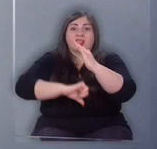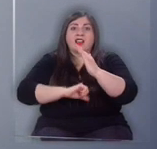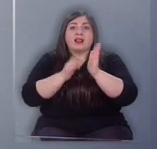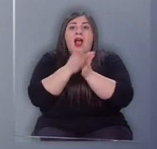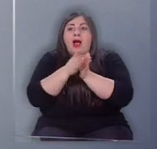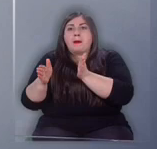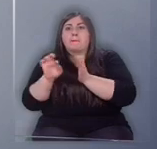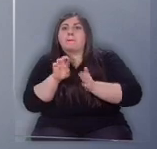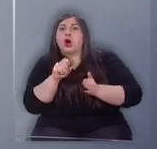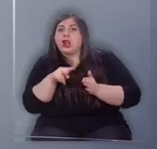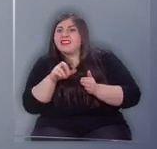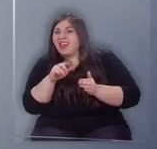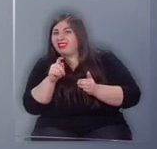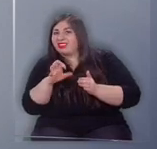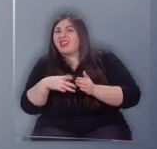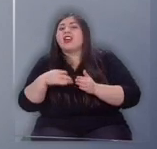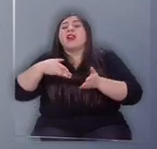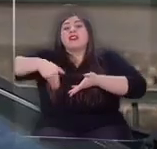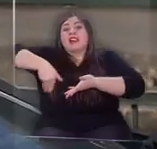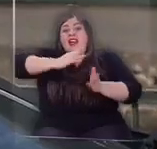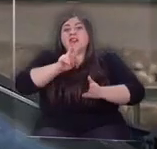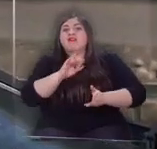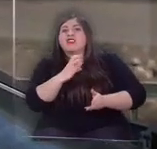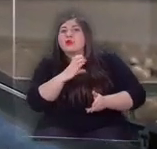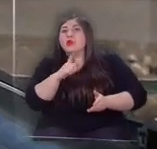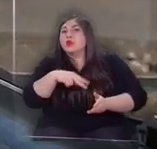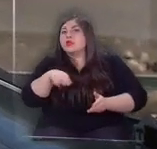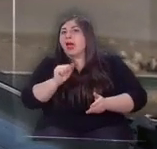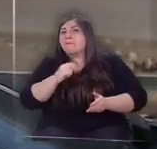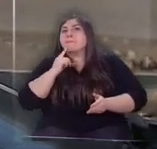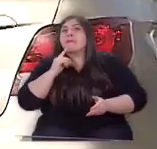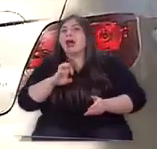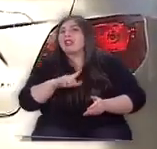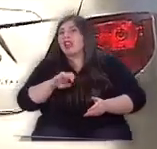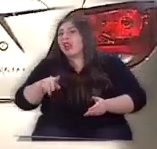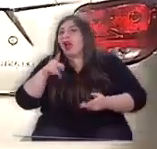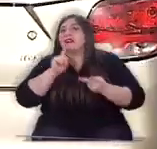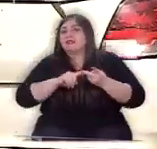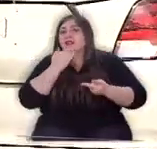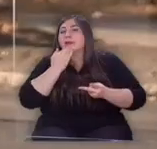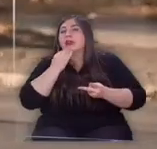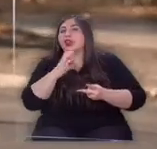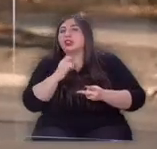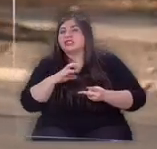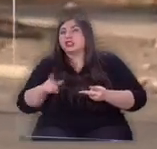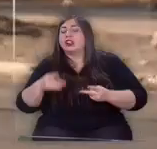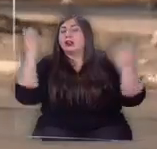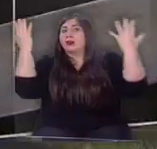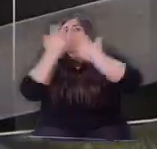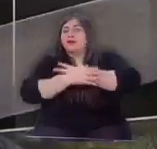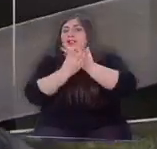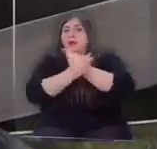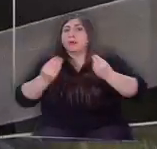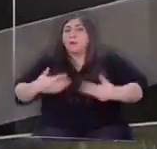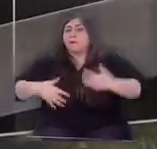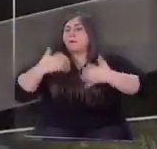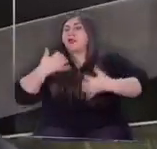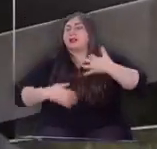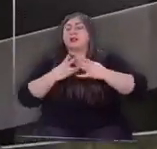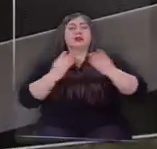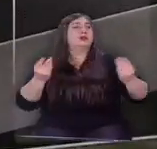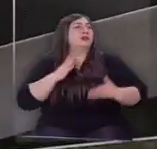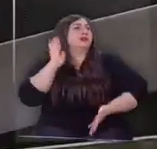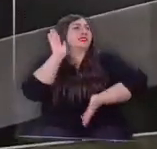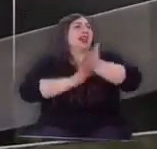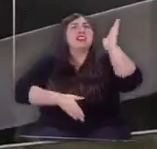Vicuña Maquena y Avenida Concha y Toro son los límites. Una medida que confundió a muchos y molestó a otros tantos. No, voy a Puente, pero como